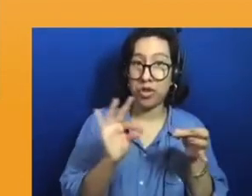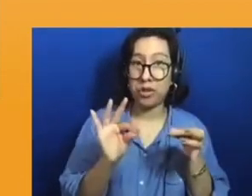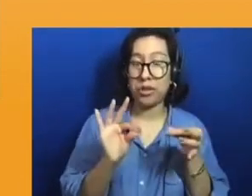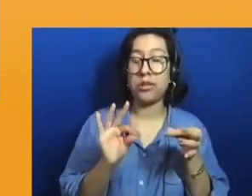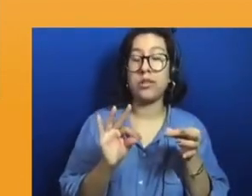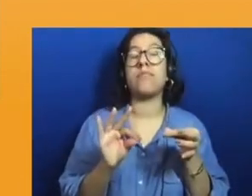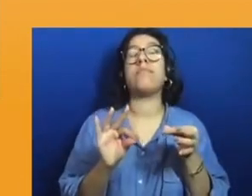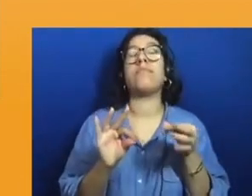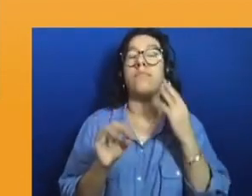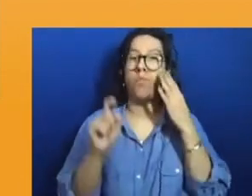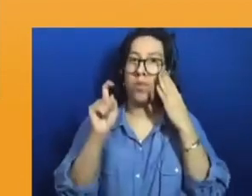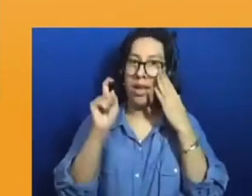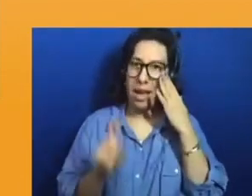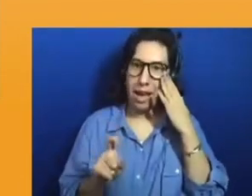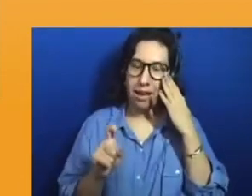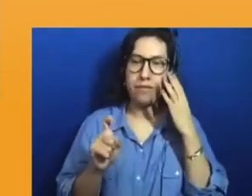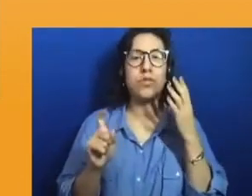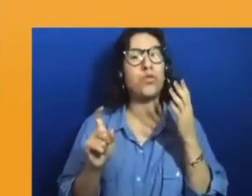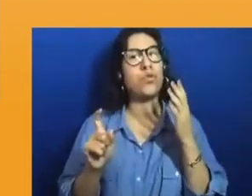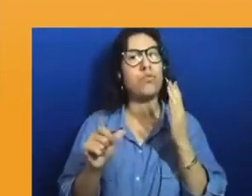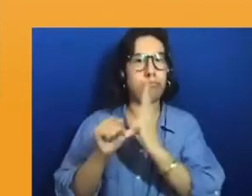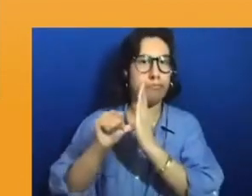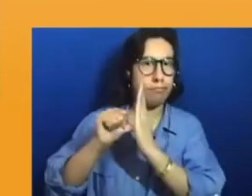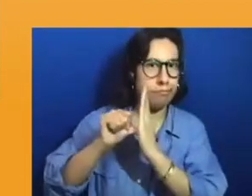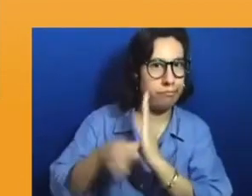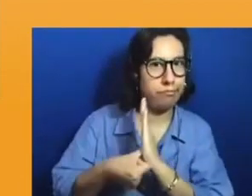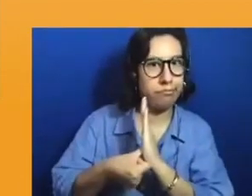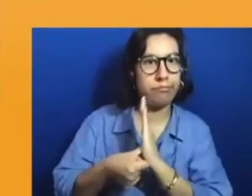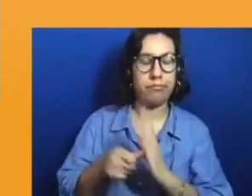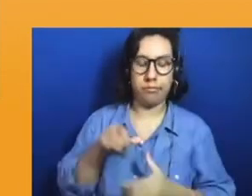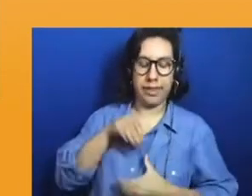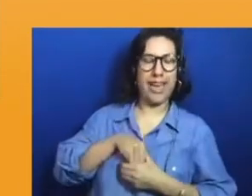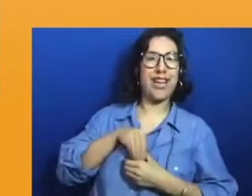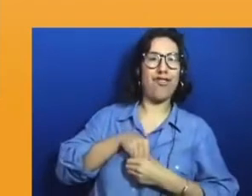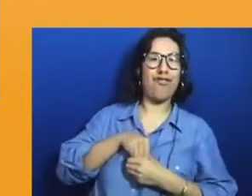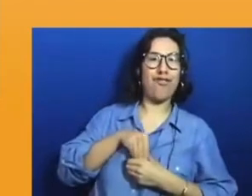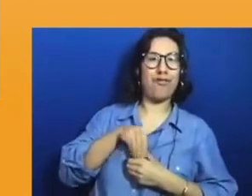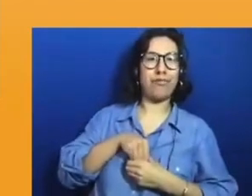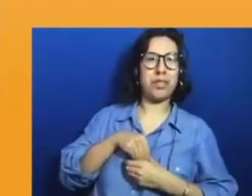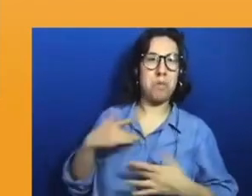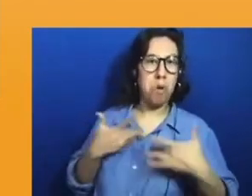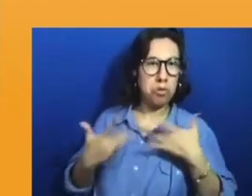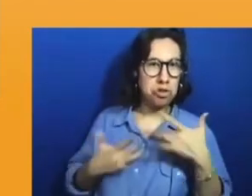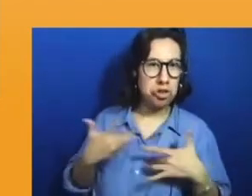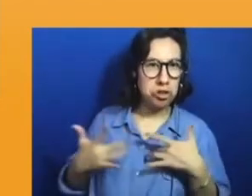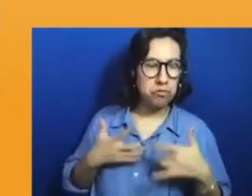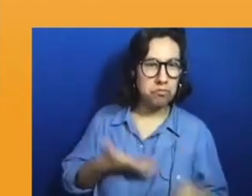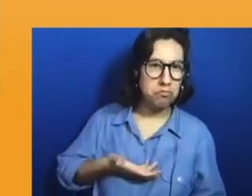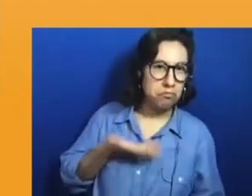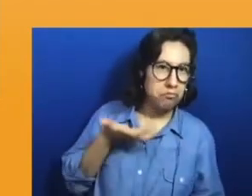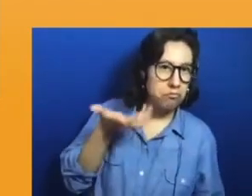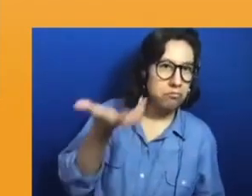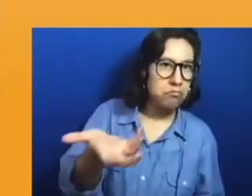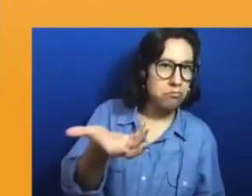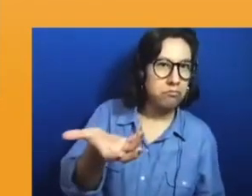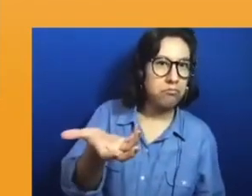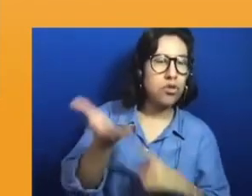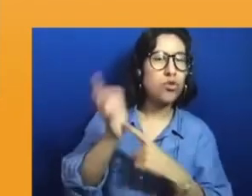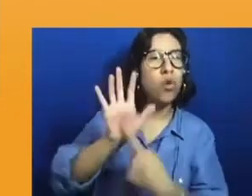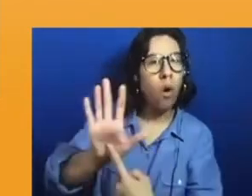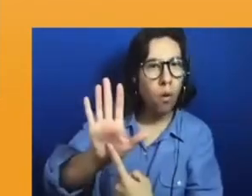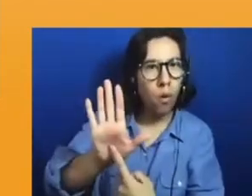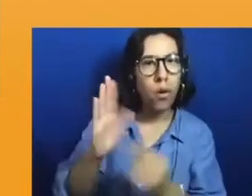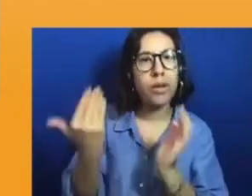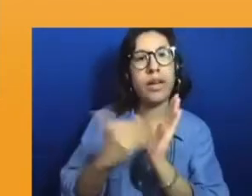realmente tiene que surgir desde las emociones internas para demostrar eso también. Entonces, en lugar de